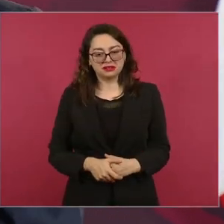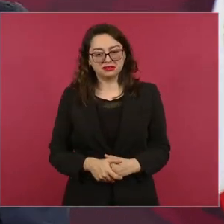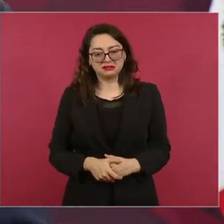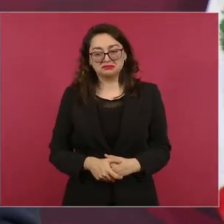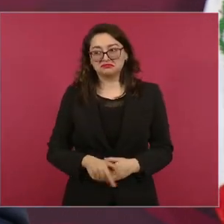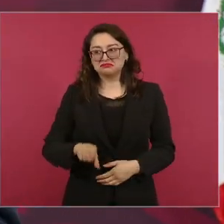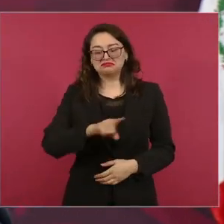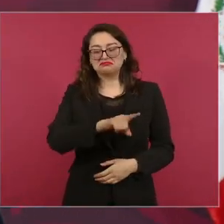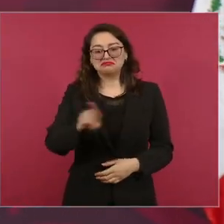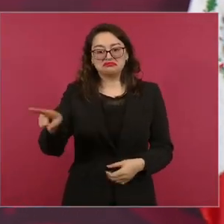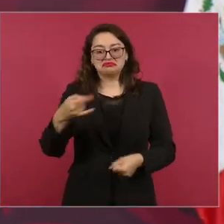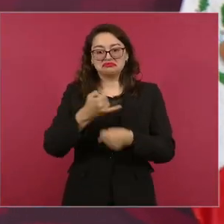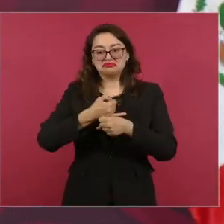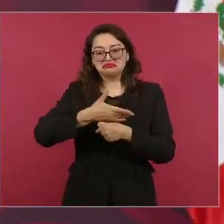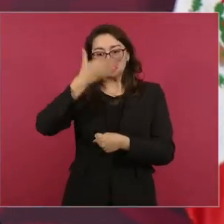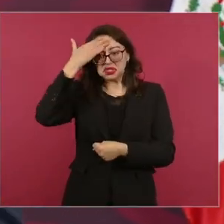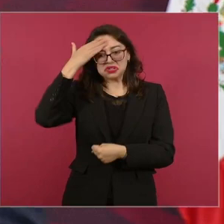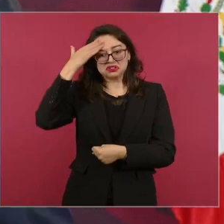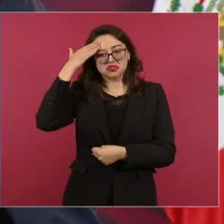inocentes